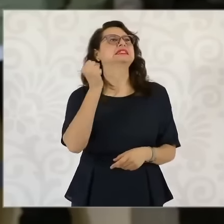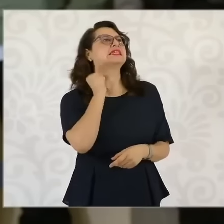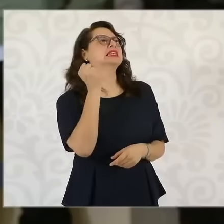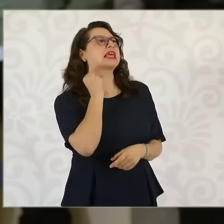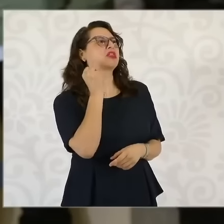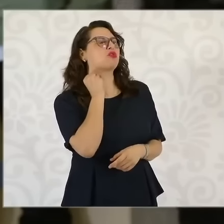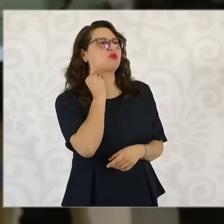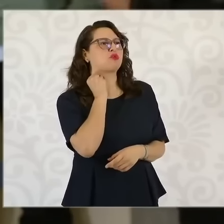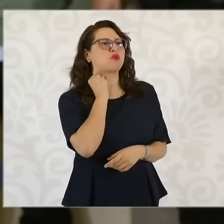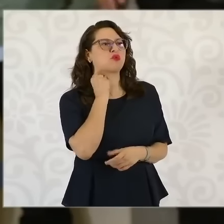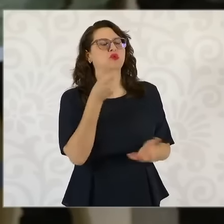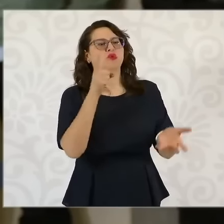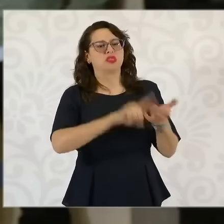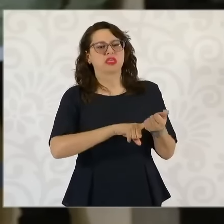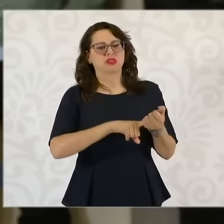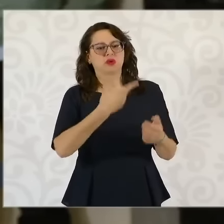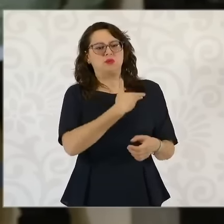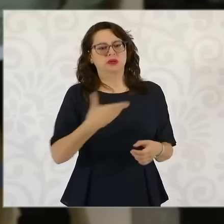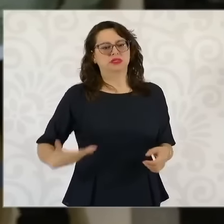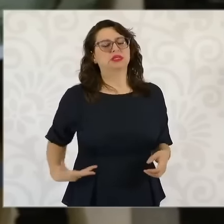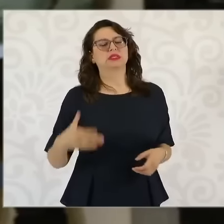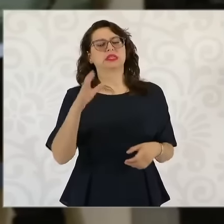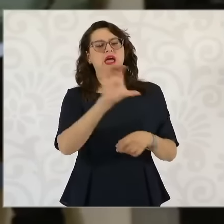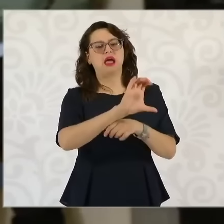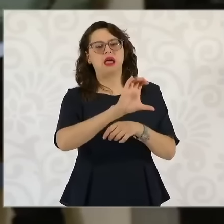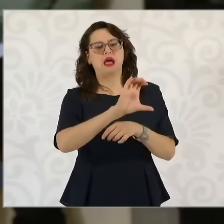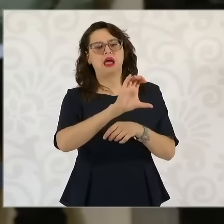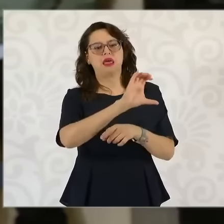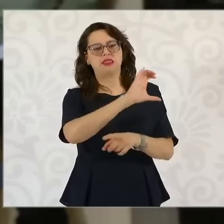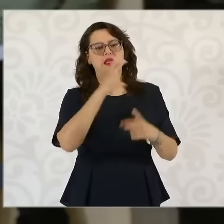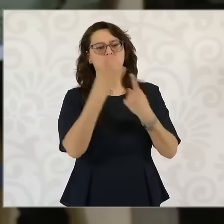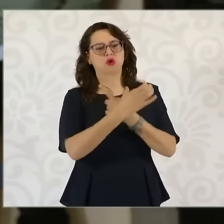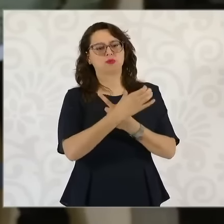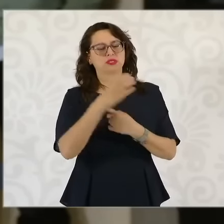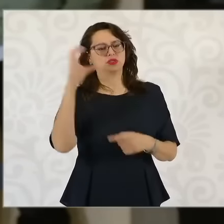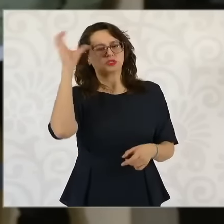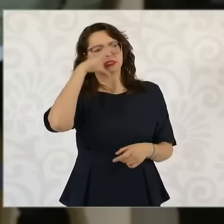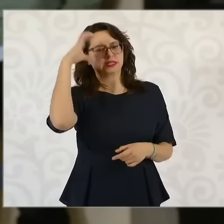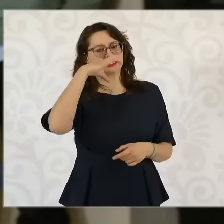República. Lo organizó la presidenta de la Comisión de Ciencia y Tecnología.